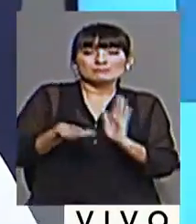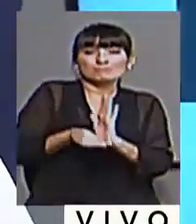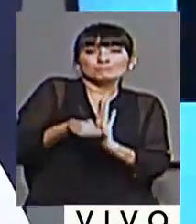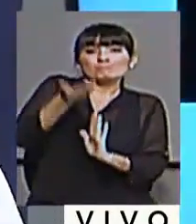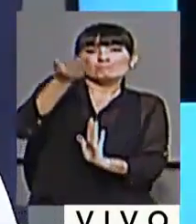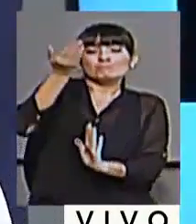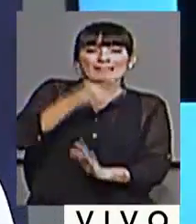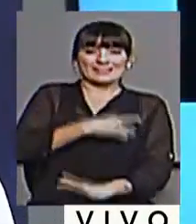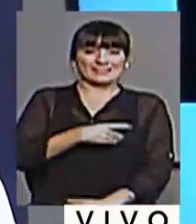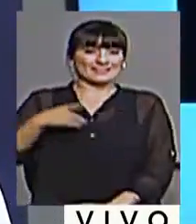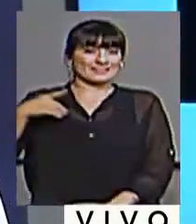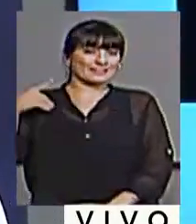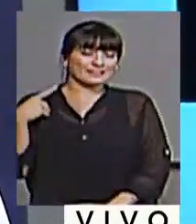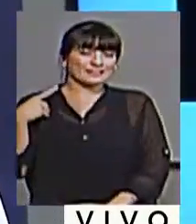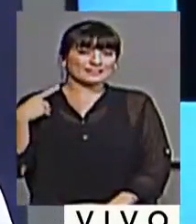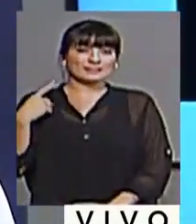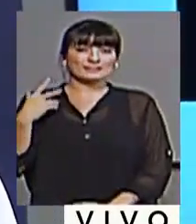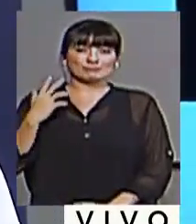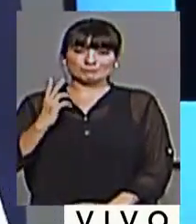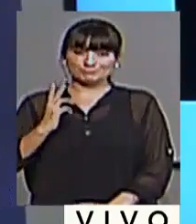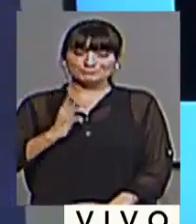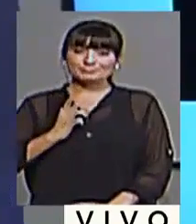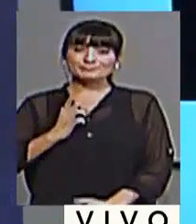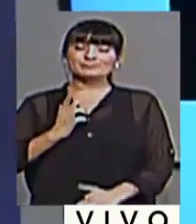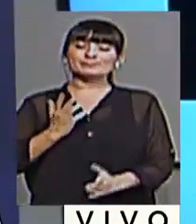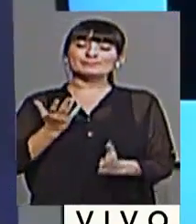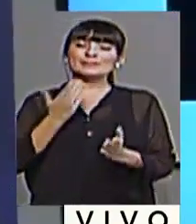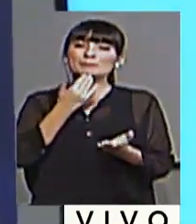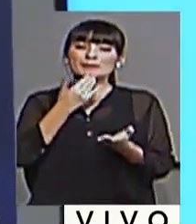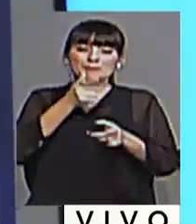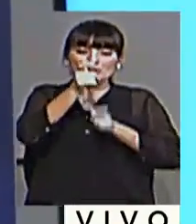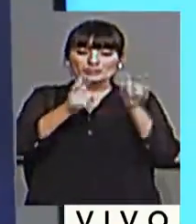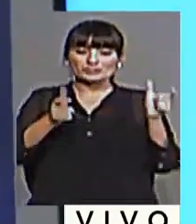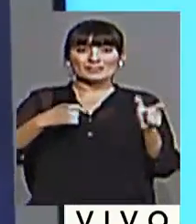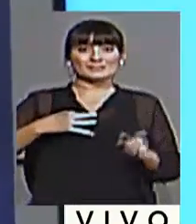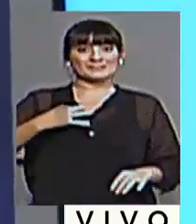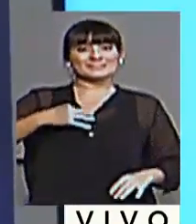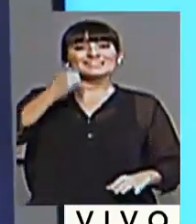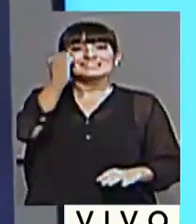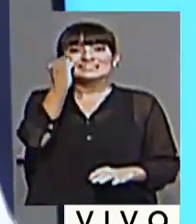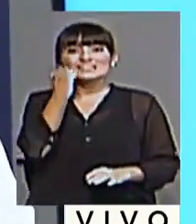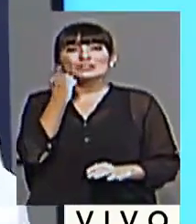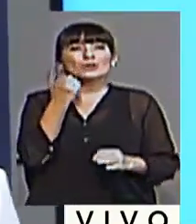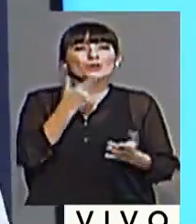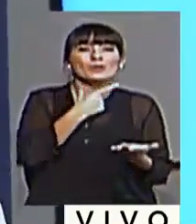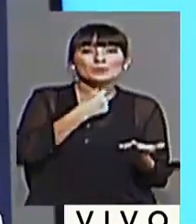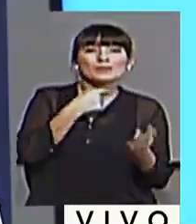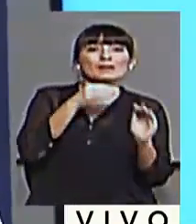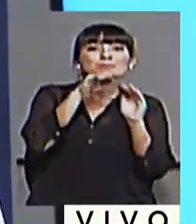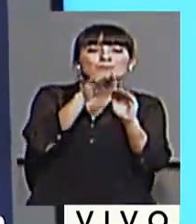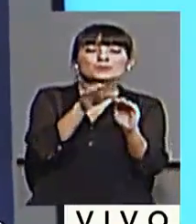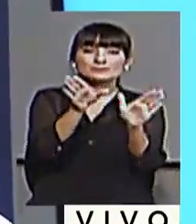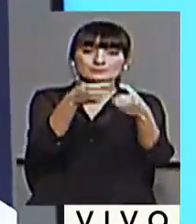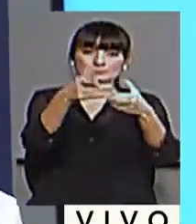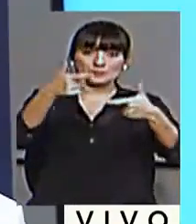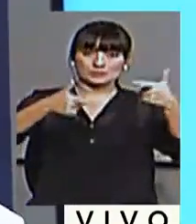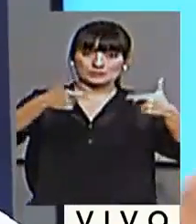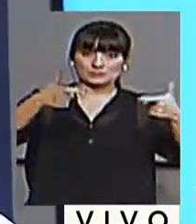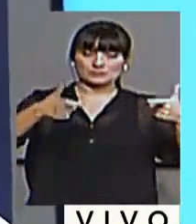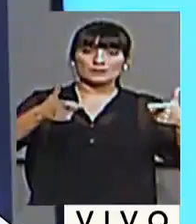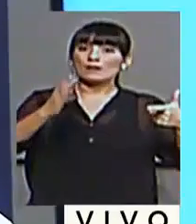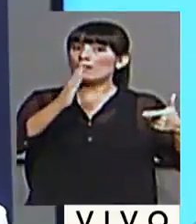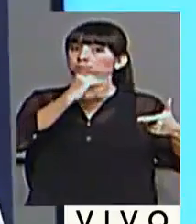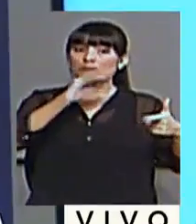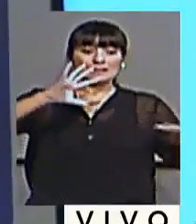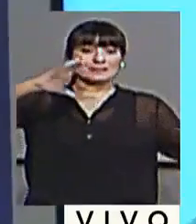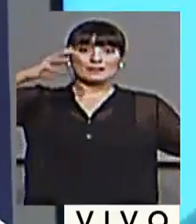la dignidad y el aprecio de la ciudadanía por los partidos. No hay una democracia en